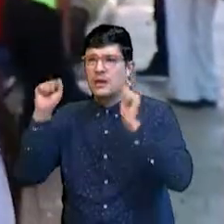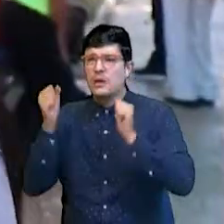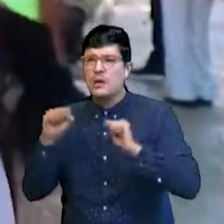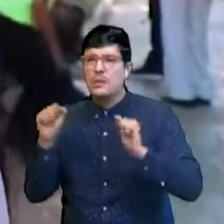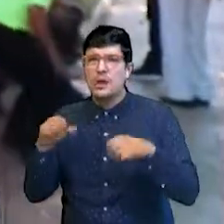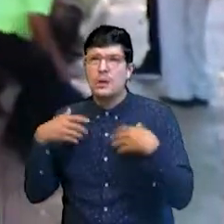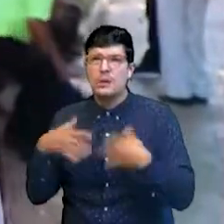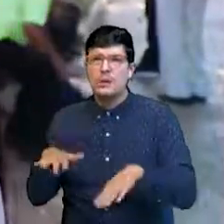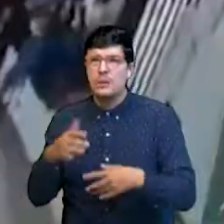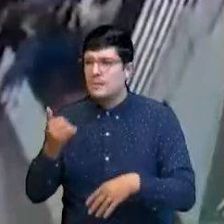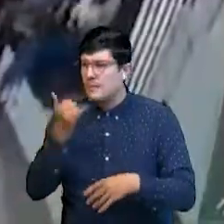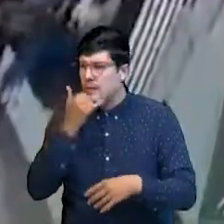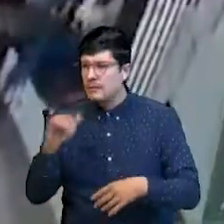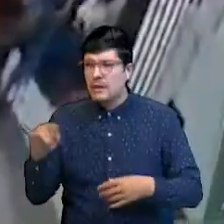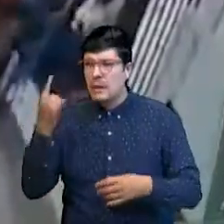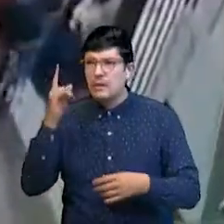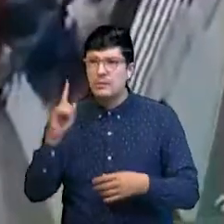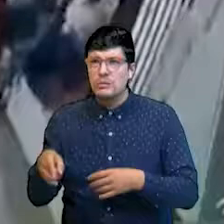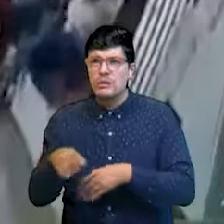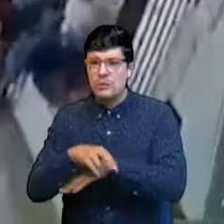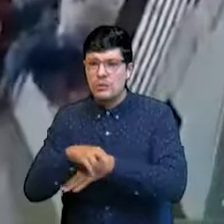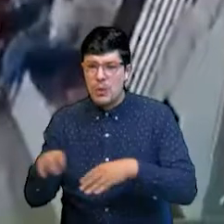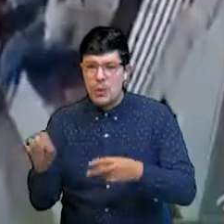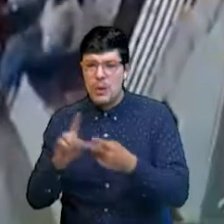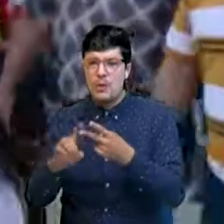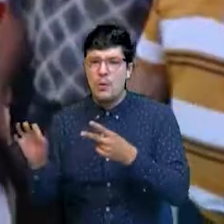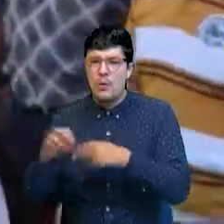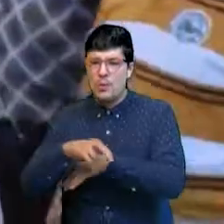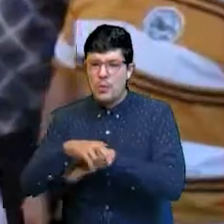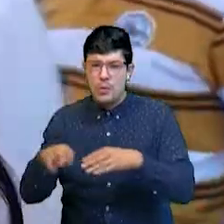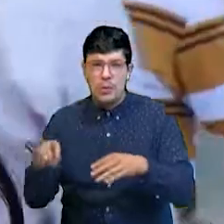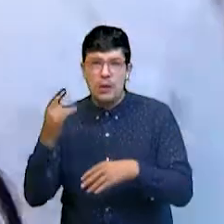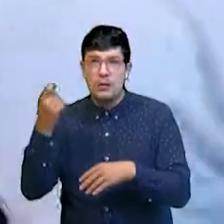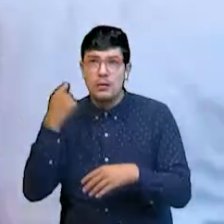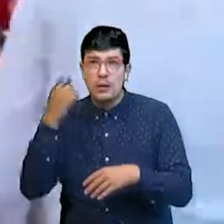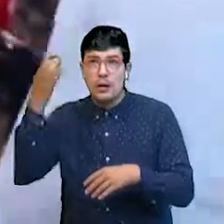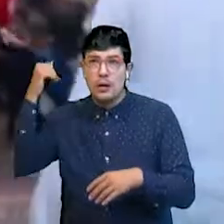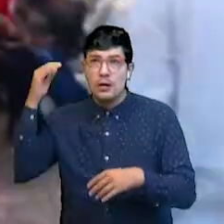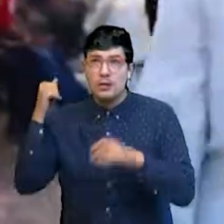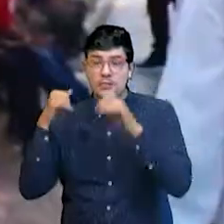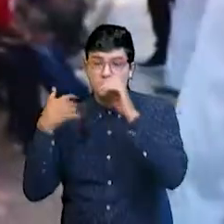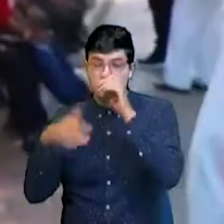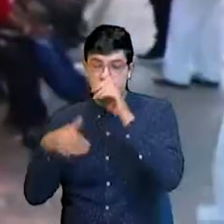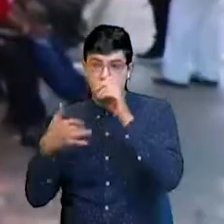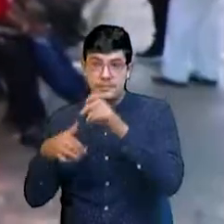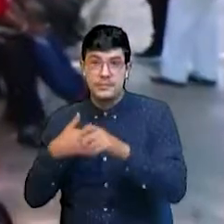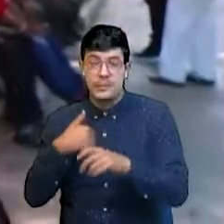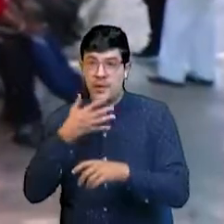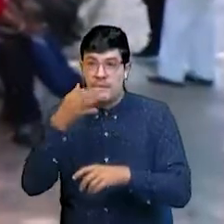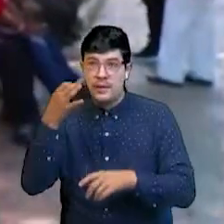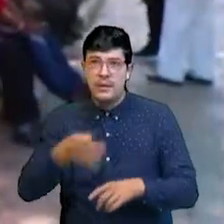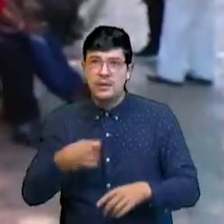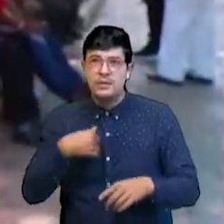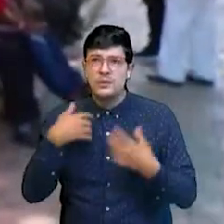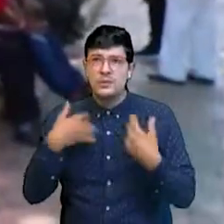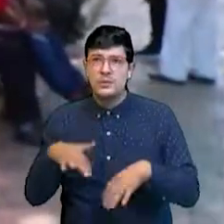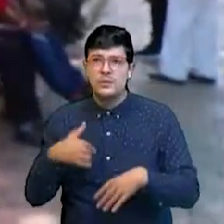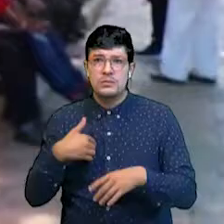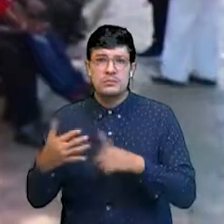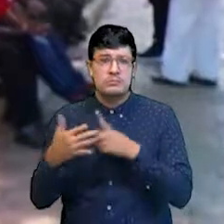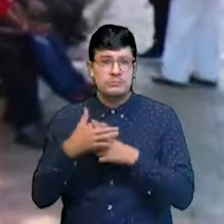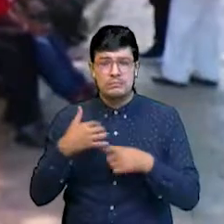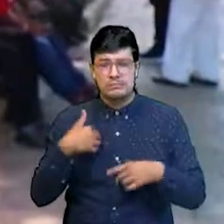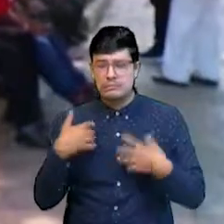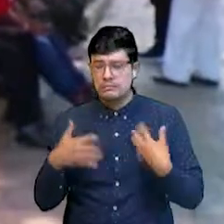que te pueda suceder algo, de que te puedan robar, de que te puedan atracar. Hace poco viví un episodio y como que me dejó marcada,